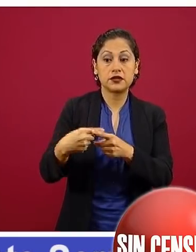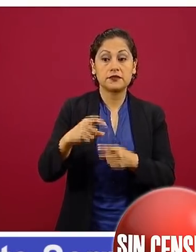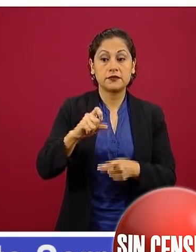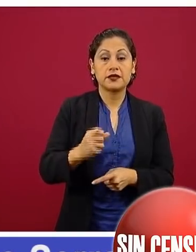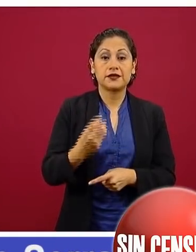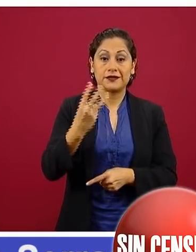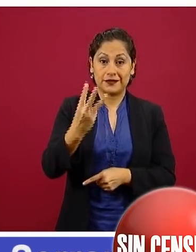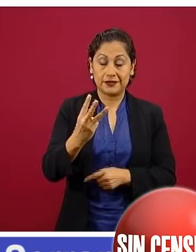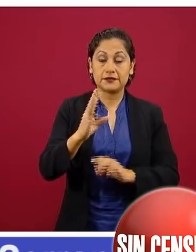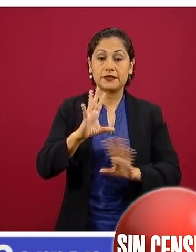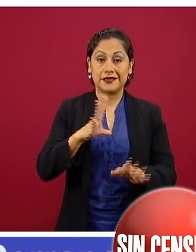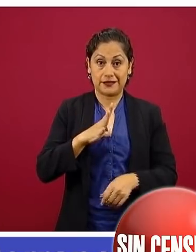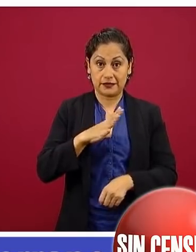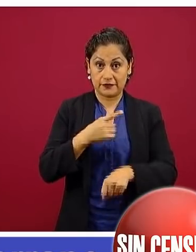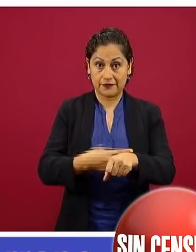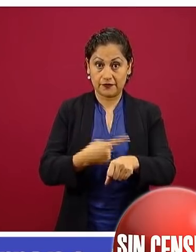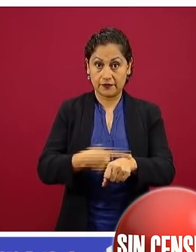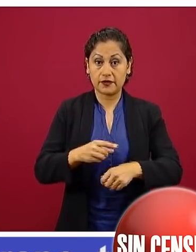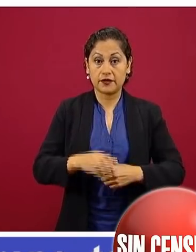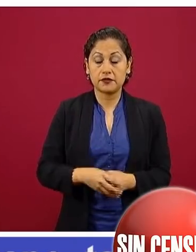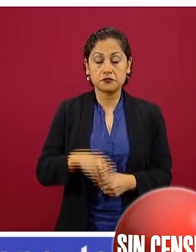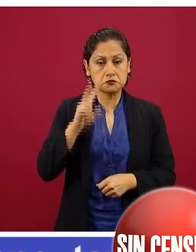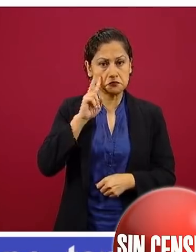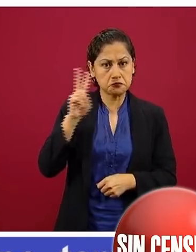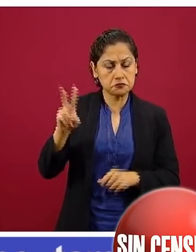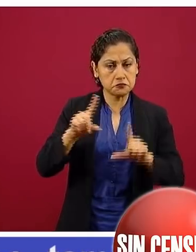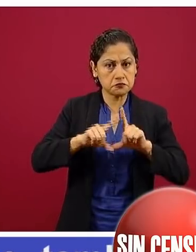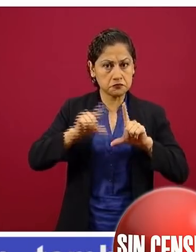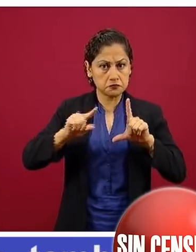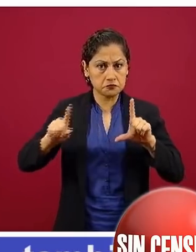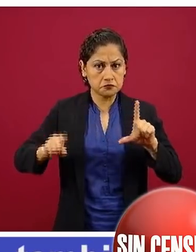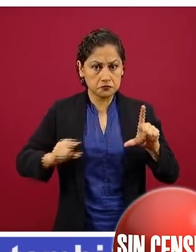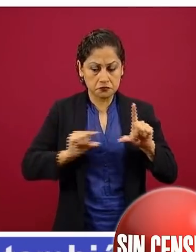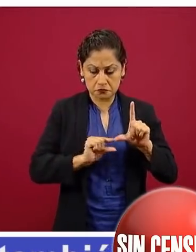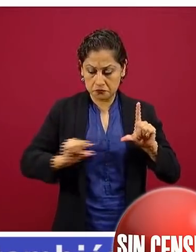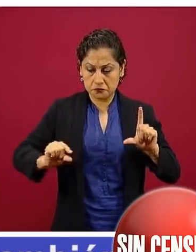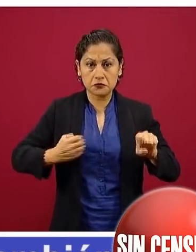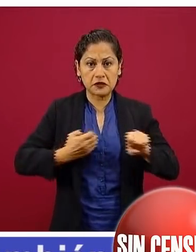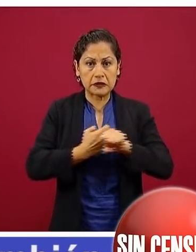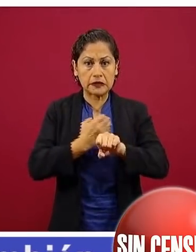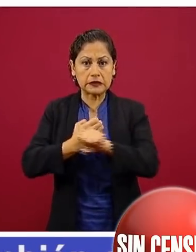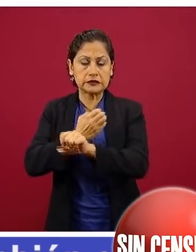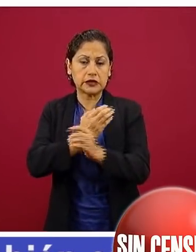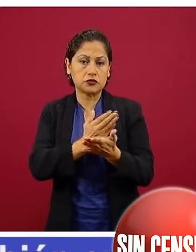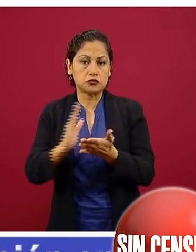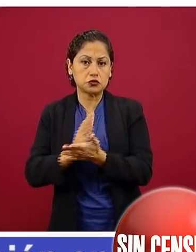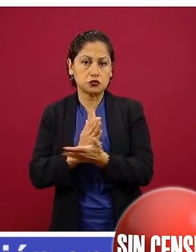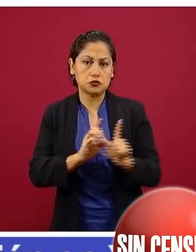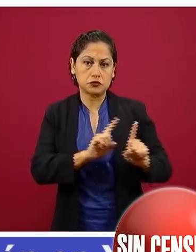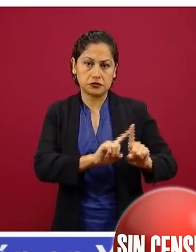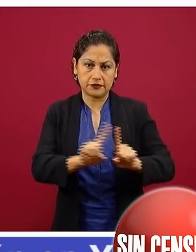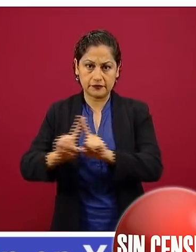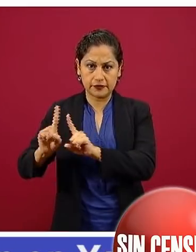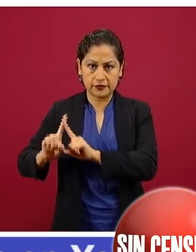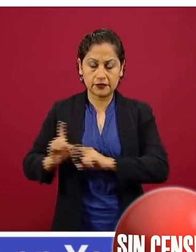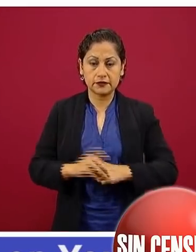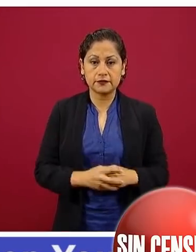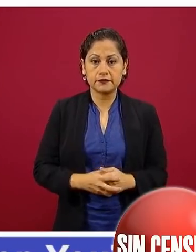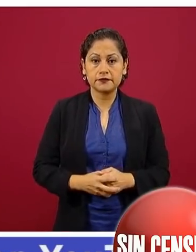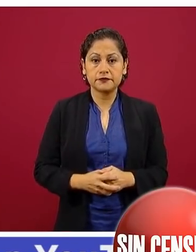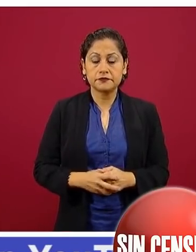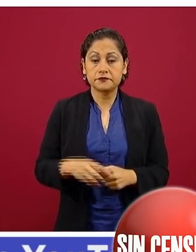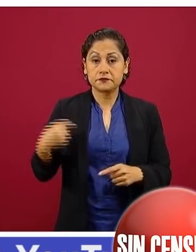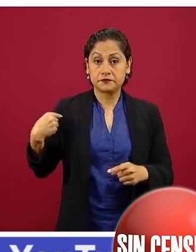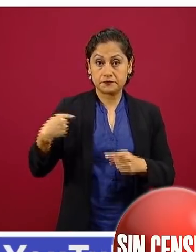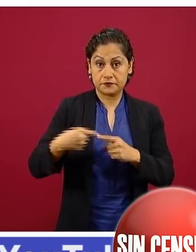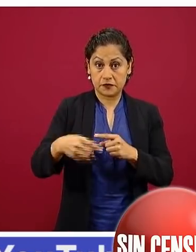Lo que vemos en la gráfica es por distinta entidad federativa, por distintos estados, cómo se ha distribuido la enfermedad en los últimos 14